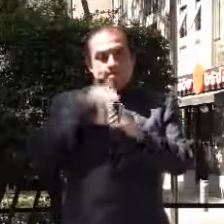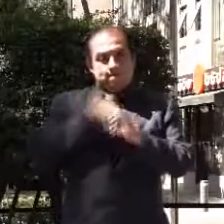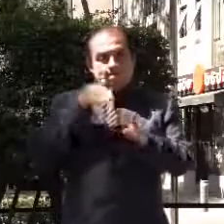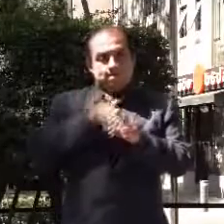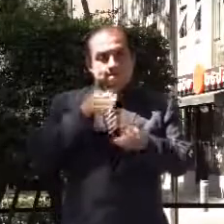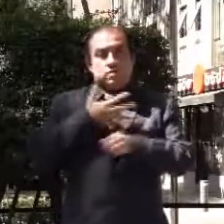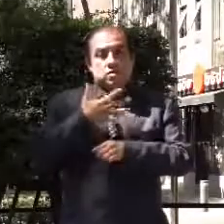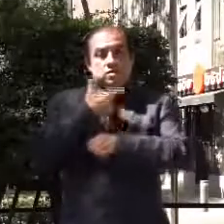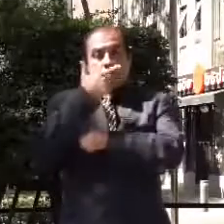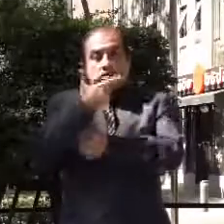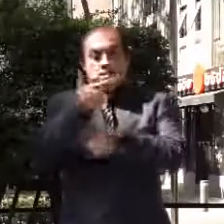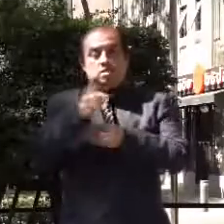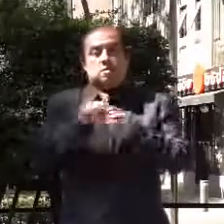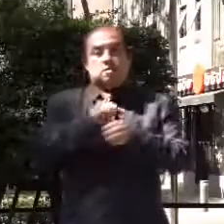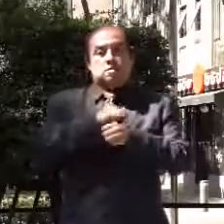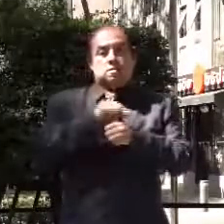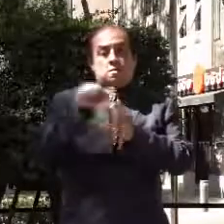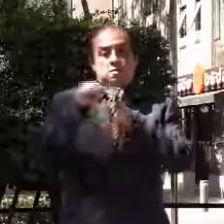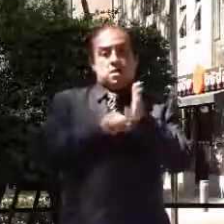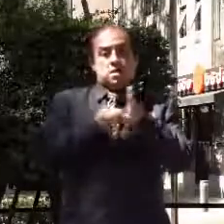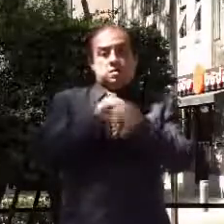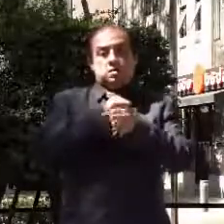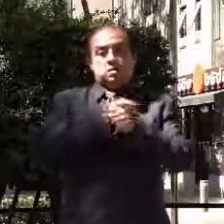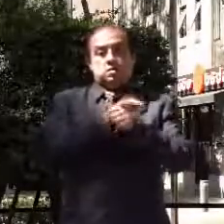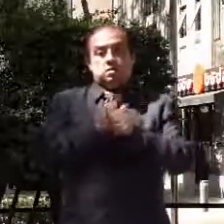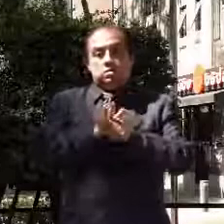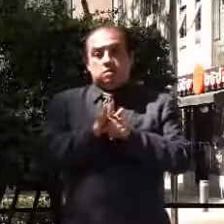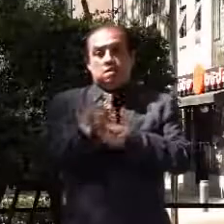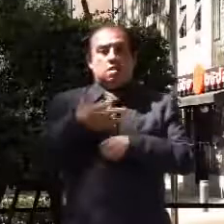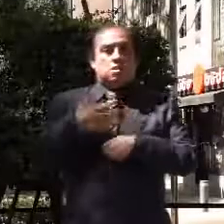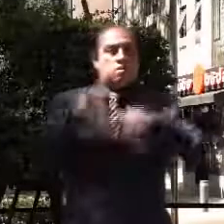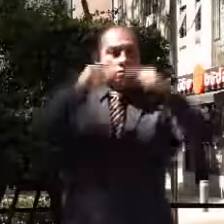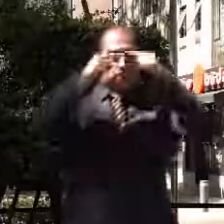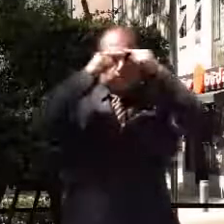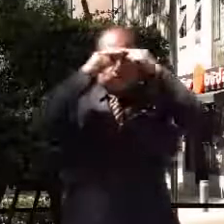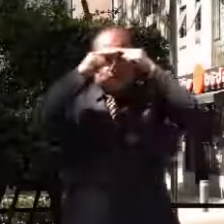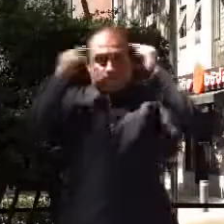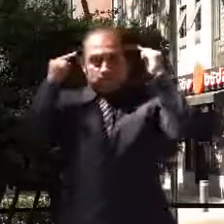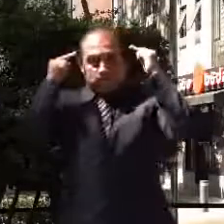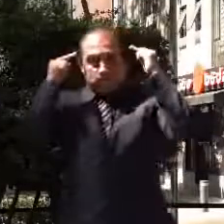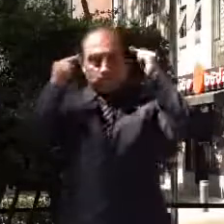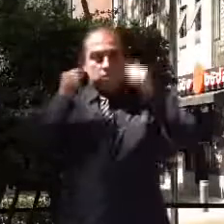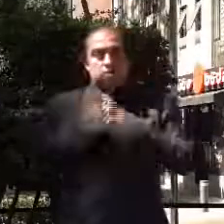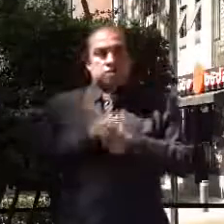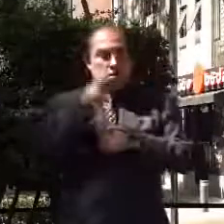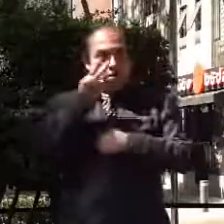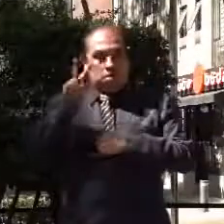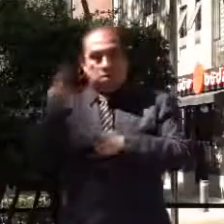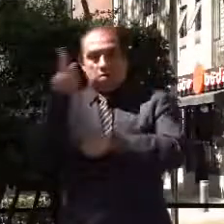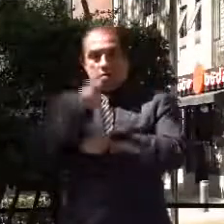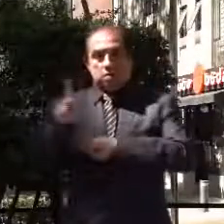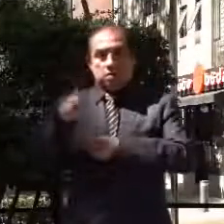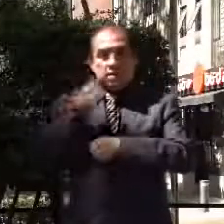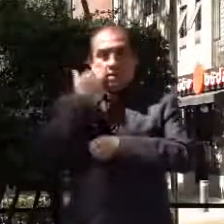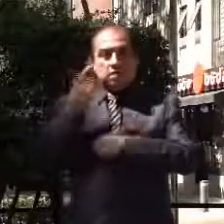meses de pandemia, hay un hartazgo evidente de la población, la gente quiere pues reunirse con sus familias,